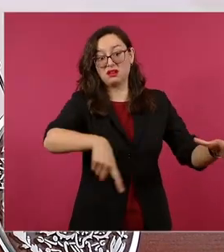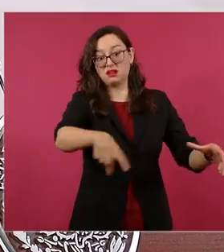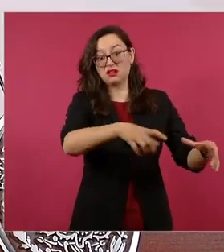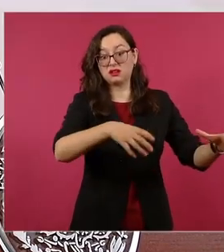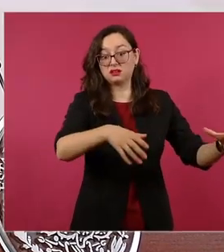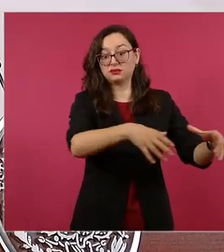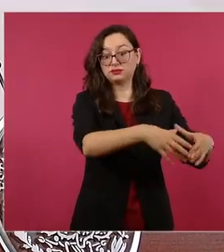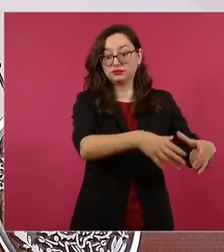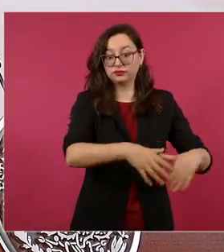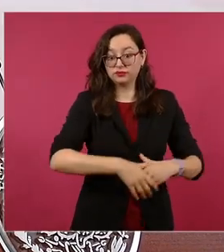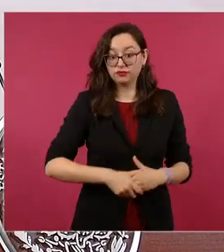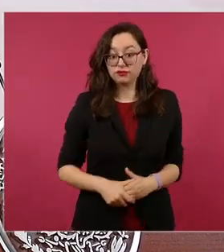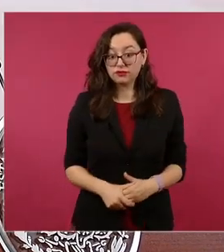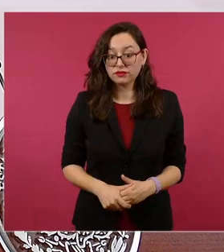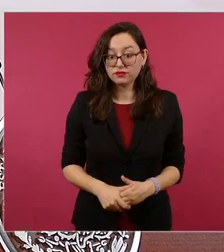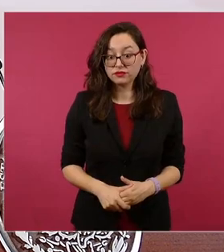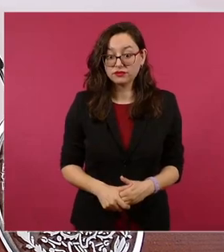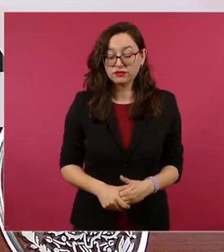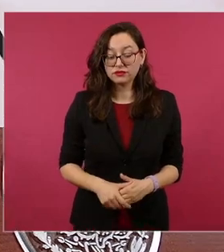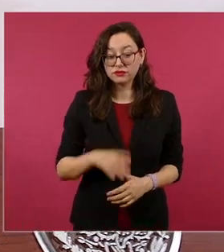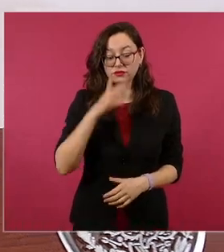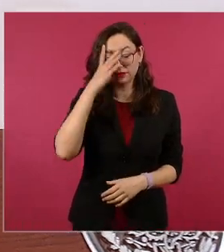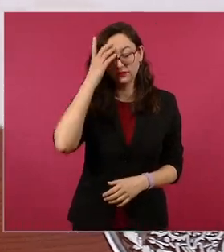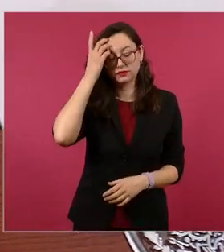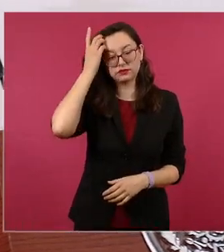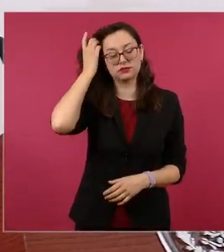De repente, como ya era mucho tiempo,